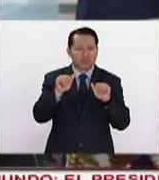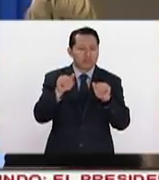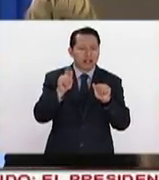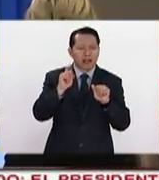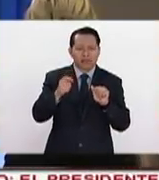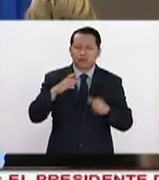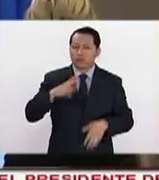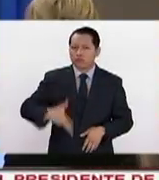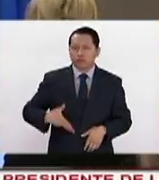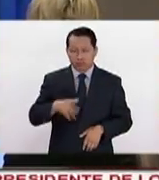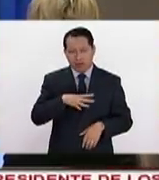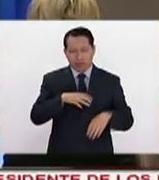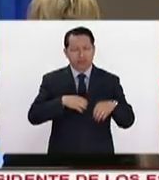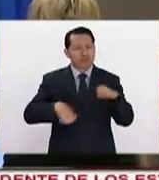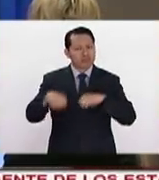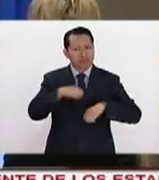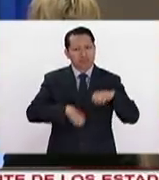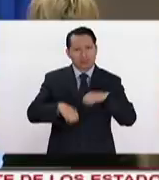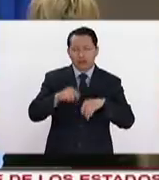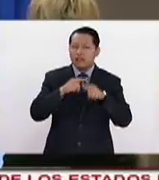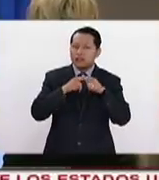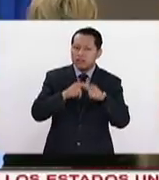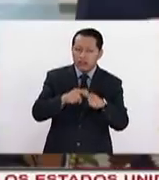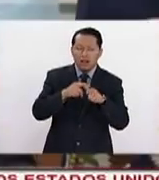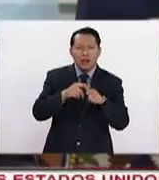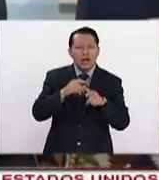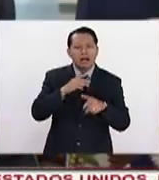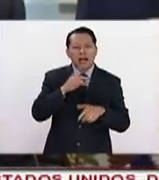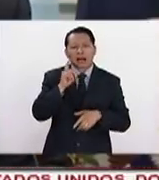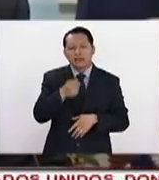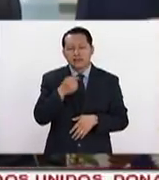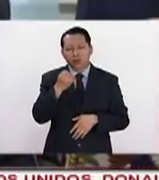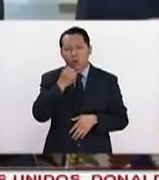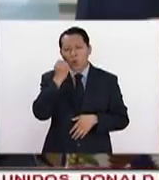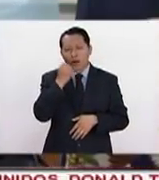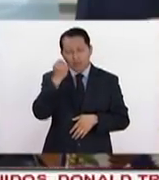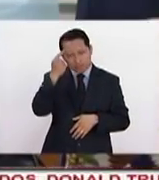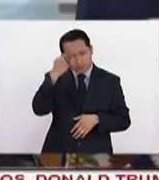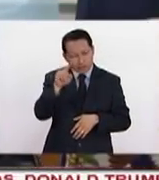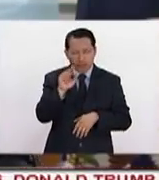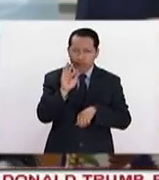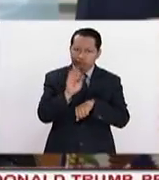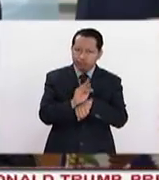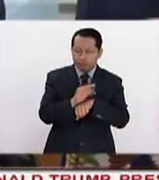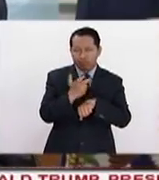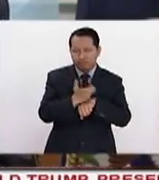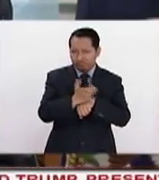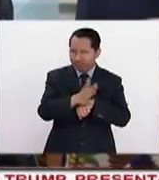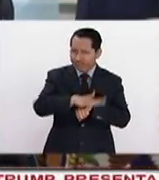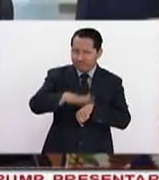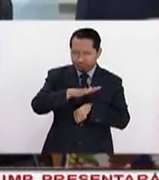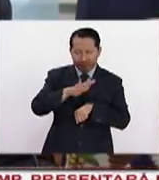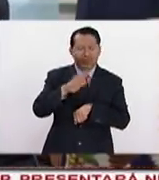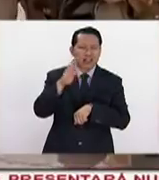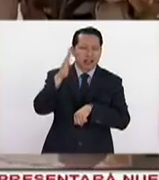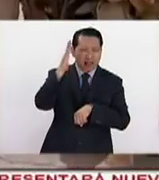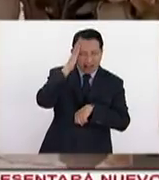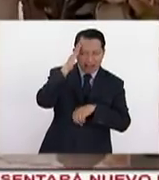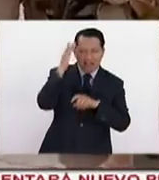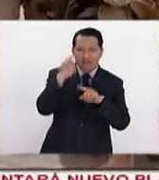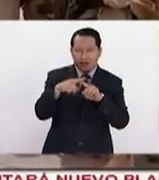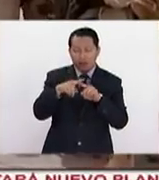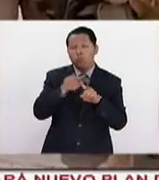del cuerpo diplomático y aseguró que va a seguir orando por la Unión Americana, sus líderes y los esfuerzos para hacer un mundo